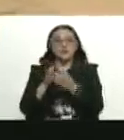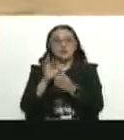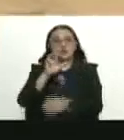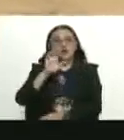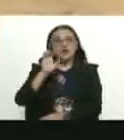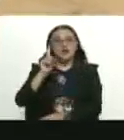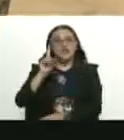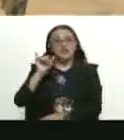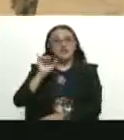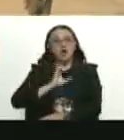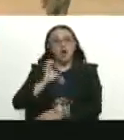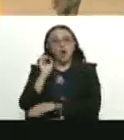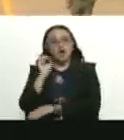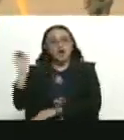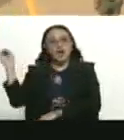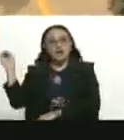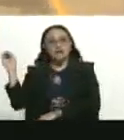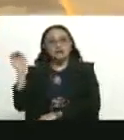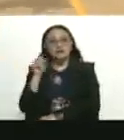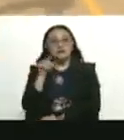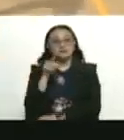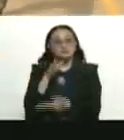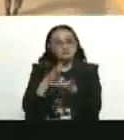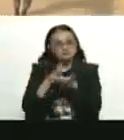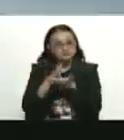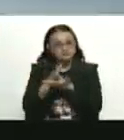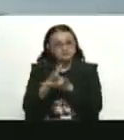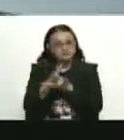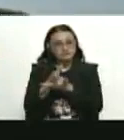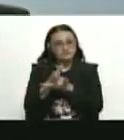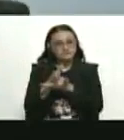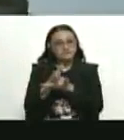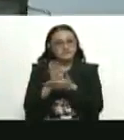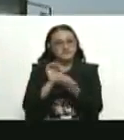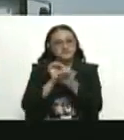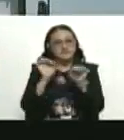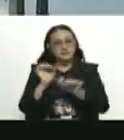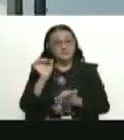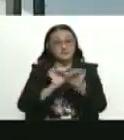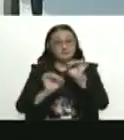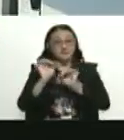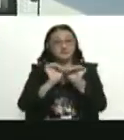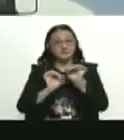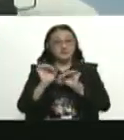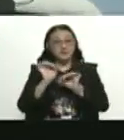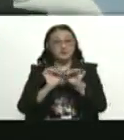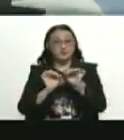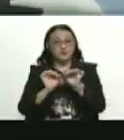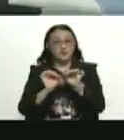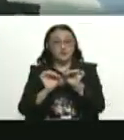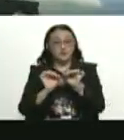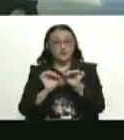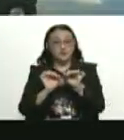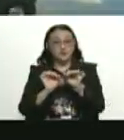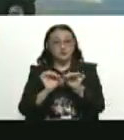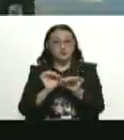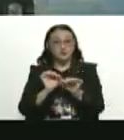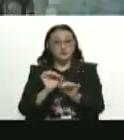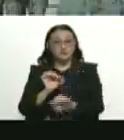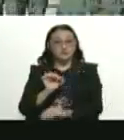como pieza fundamental, firme y cohesionada del sistema defensivo territorial de nuestra